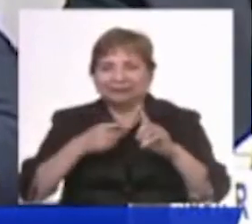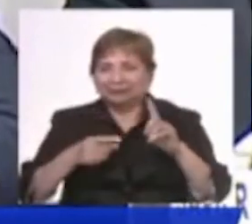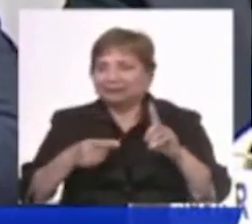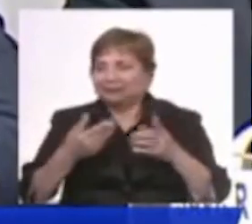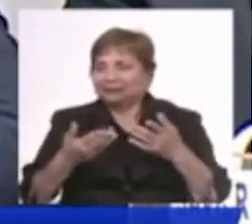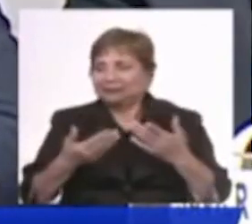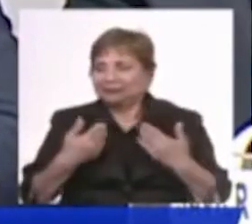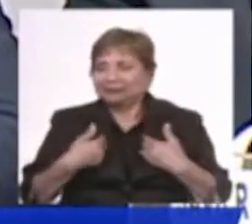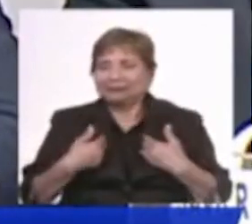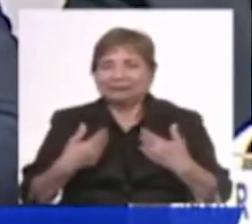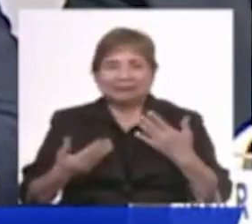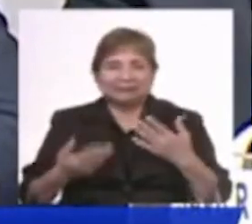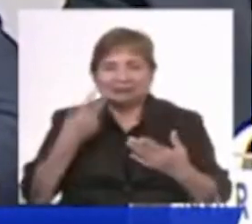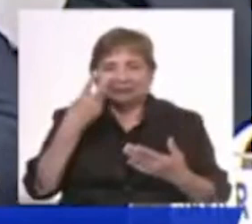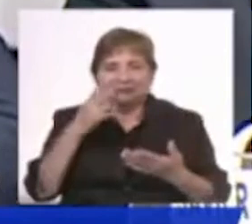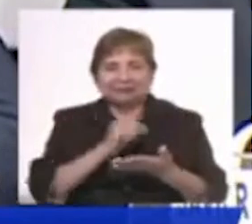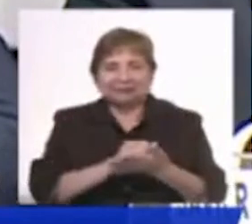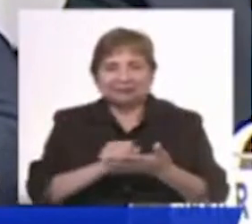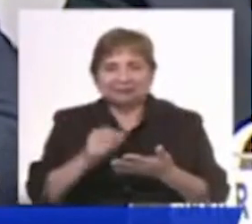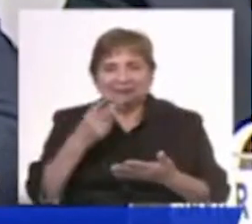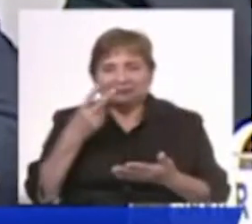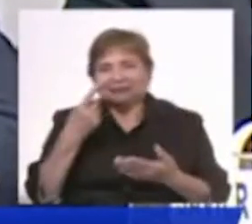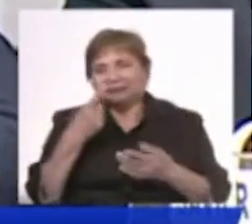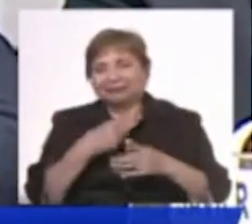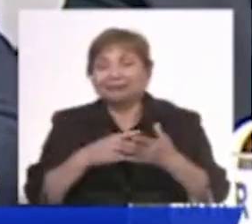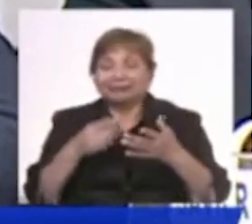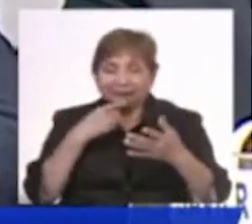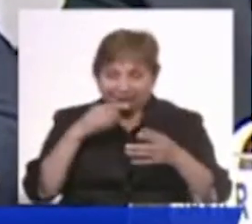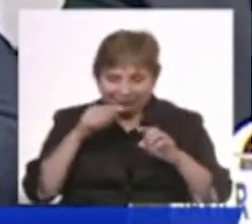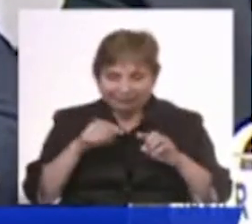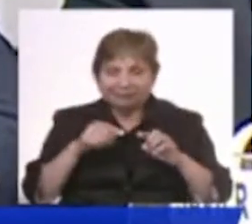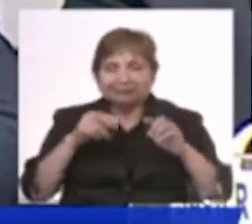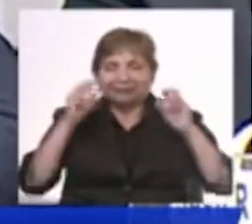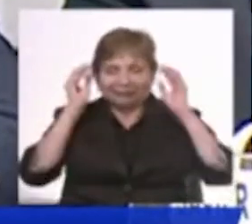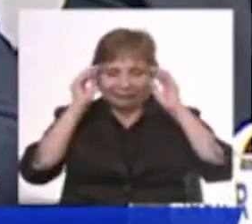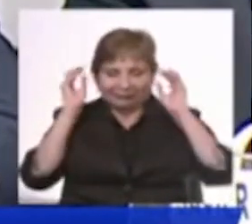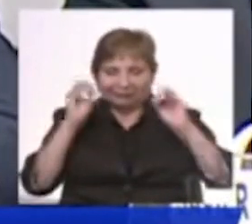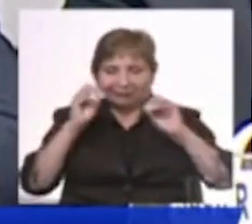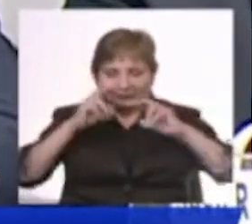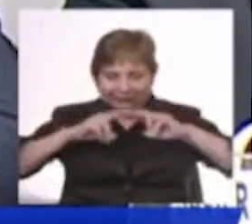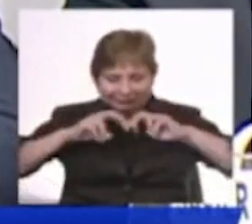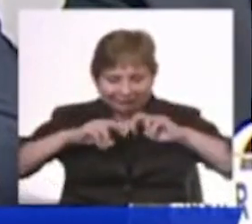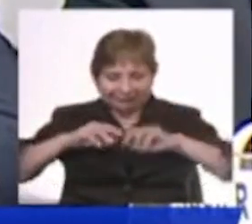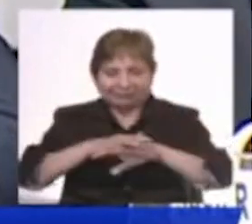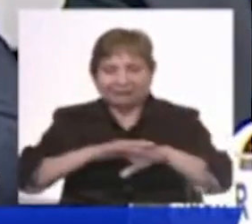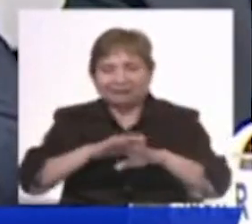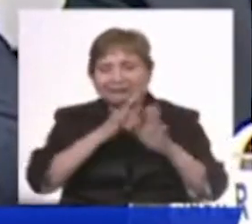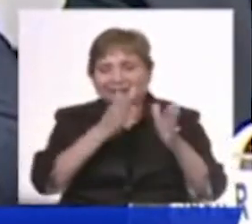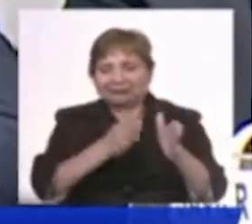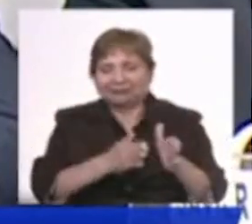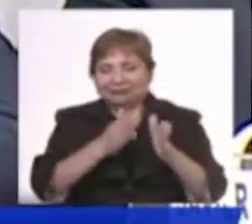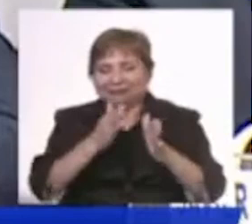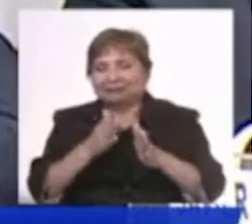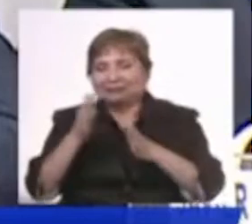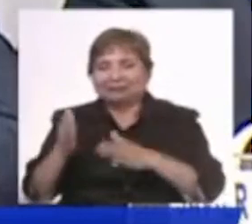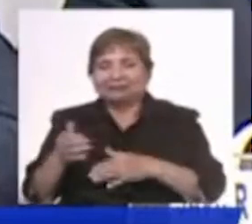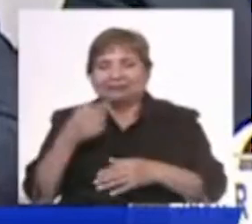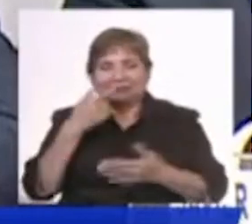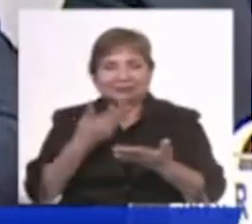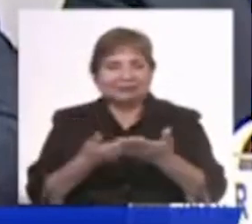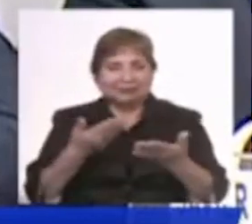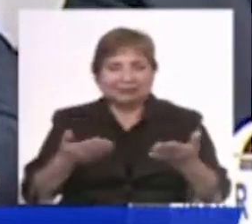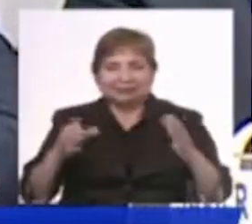¿no? Todavía ni siquiera dos meses. Y eso ha dado la oportunidad para revisar diversos procesos, ya habida